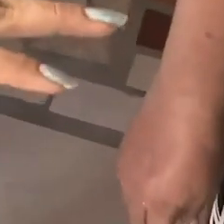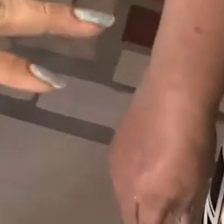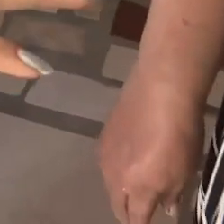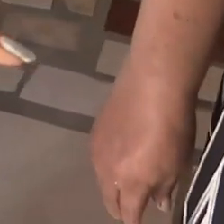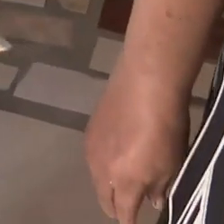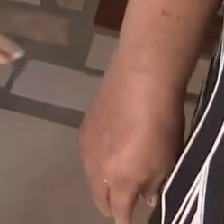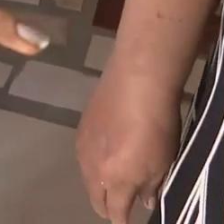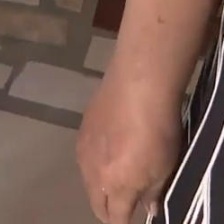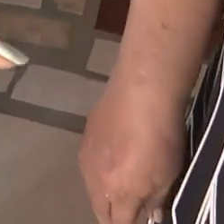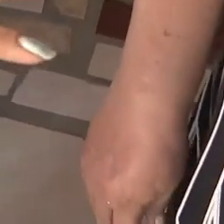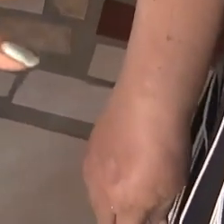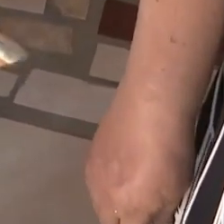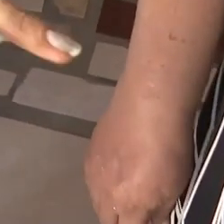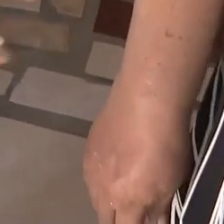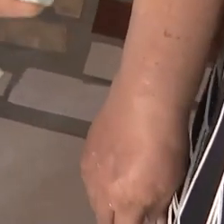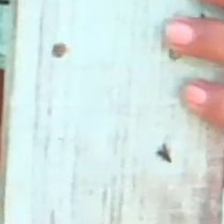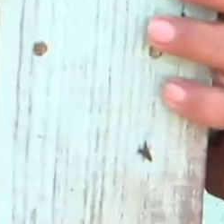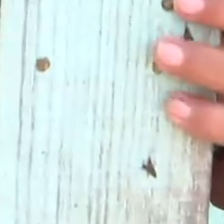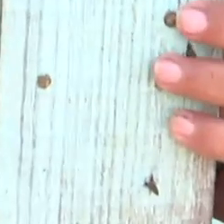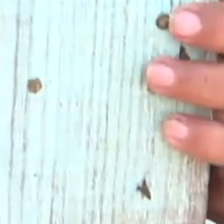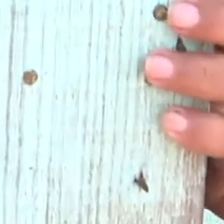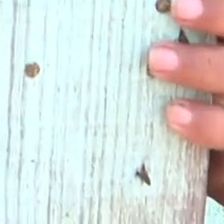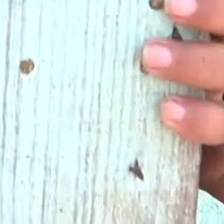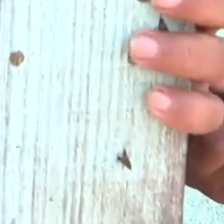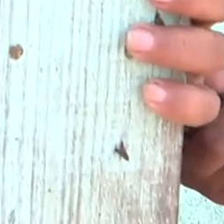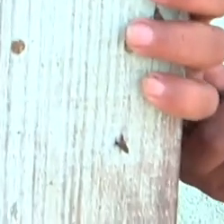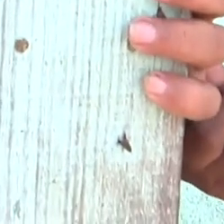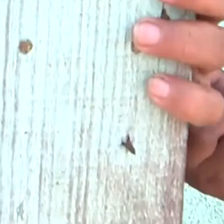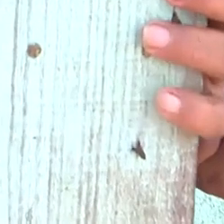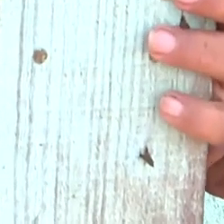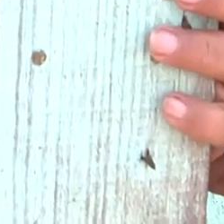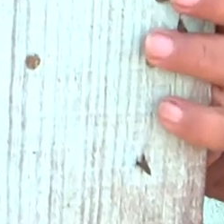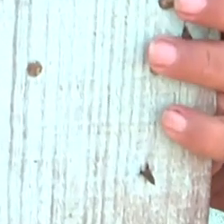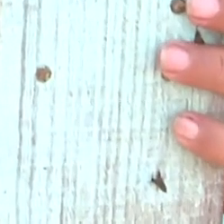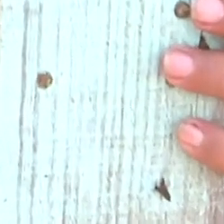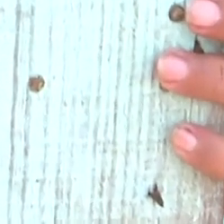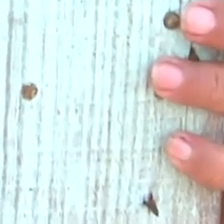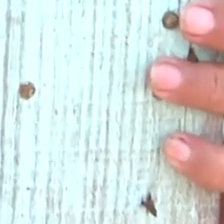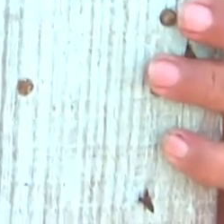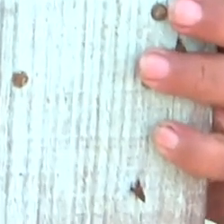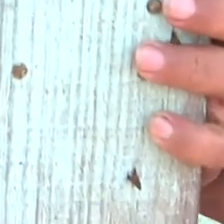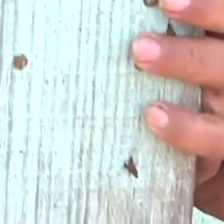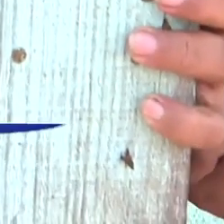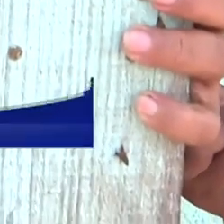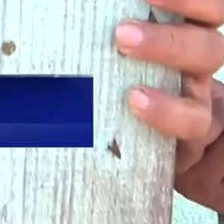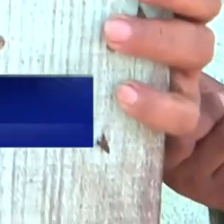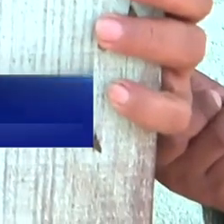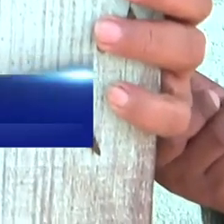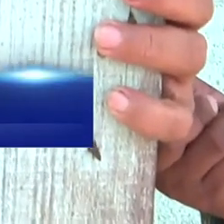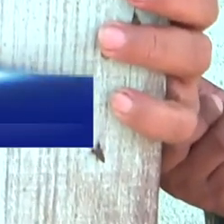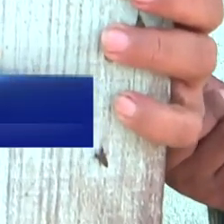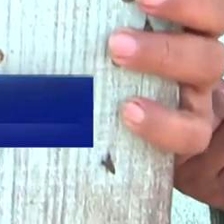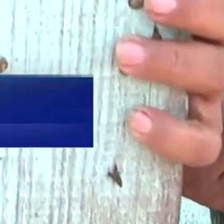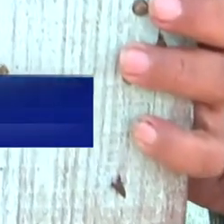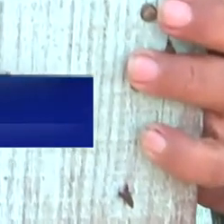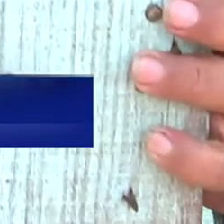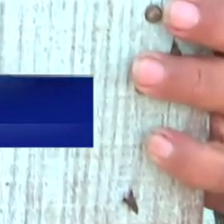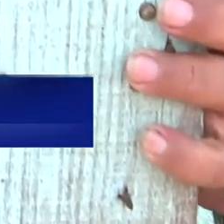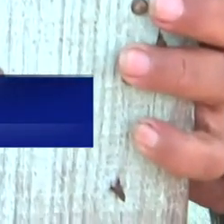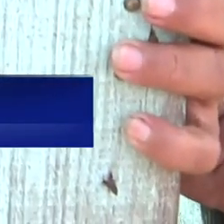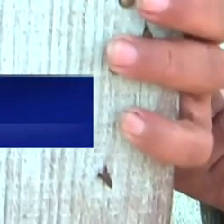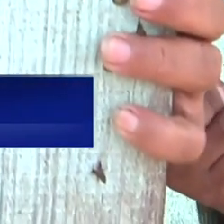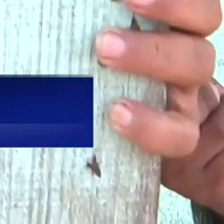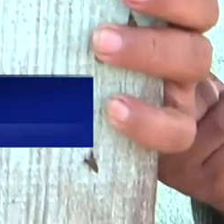misma comunidad organizada. Lo mejor que está haciendo nuestro gobierno es por medio del sistema de salud, que tiene